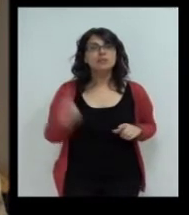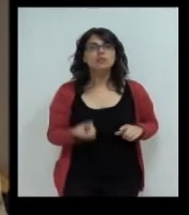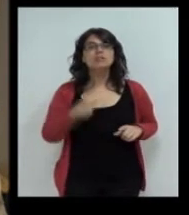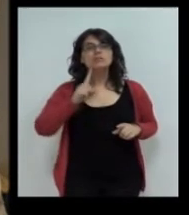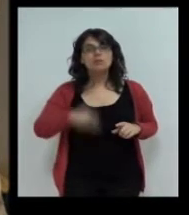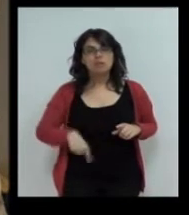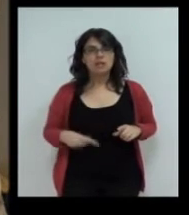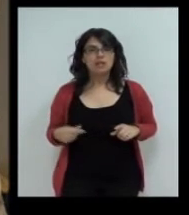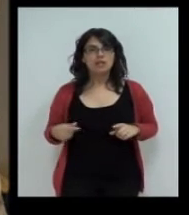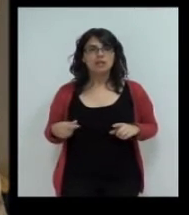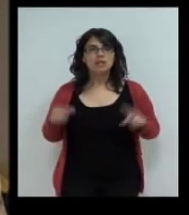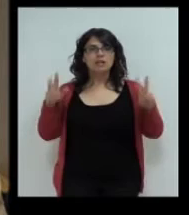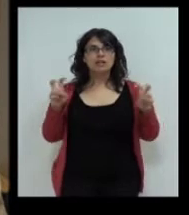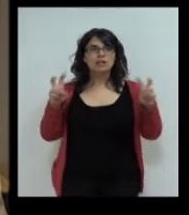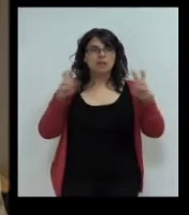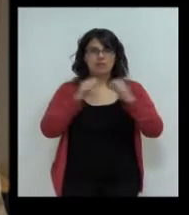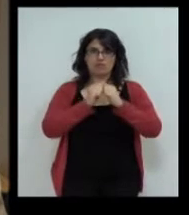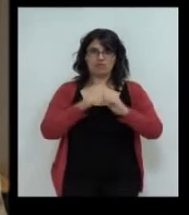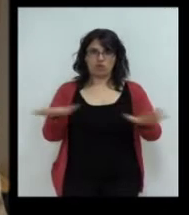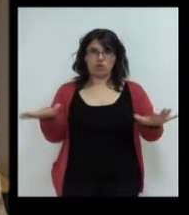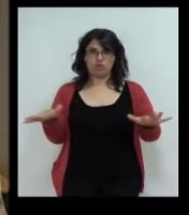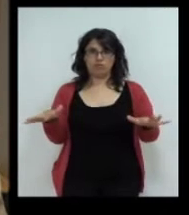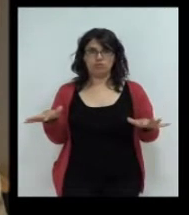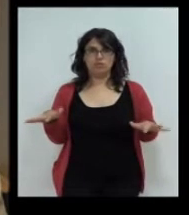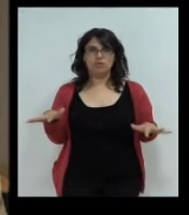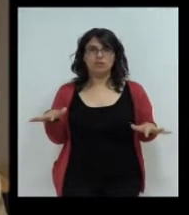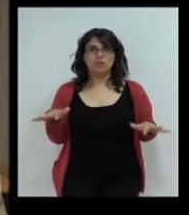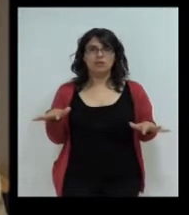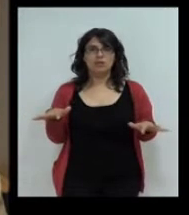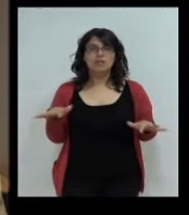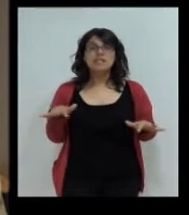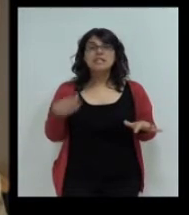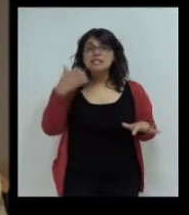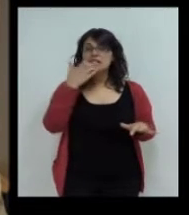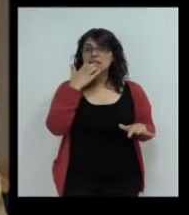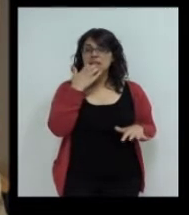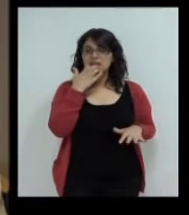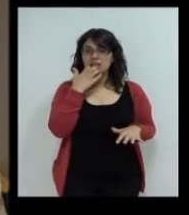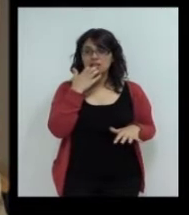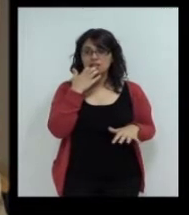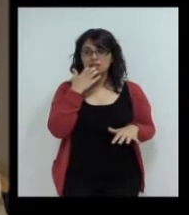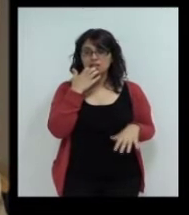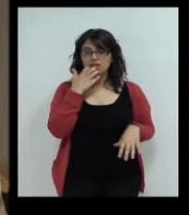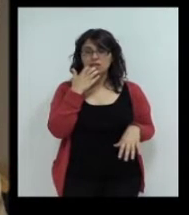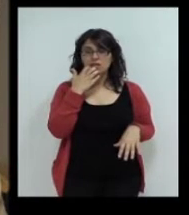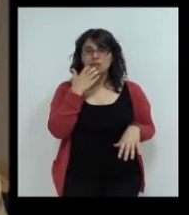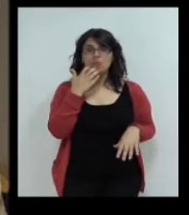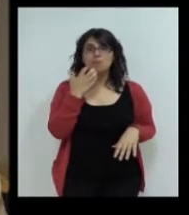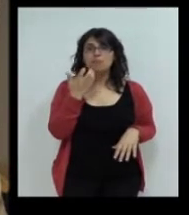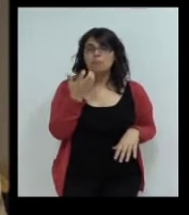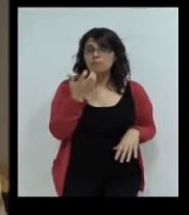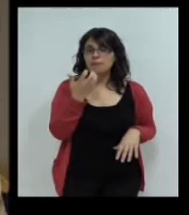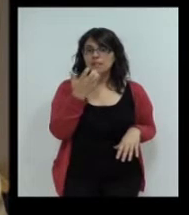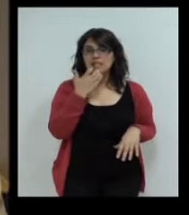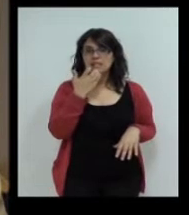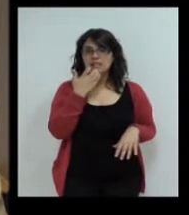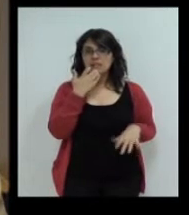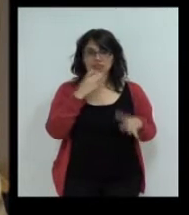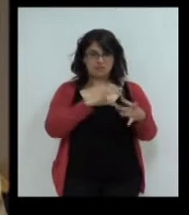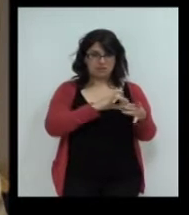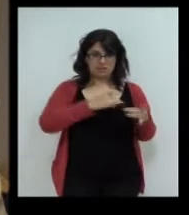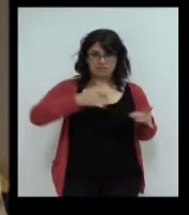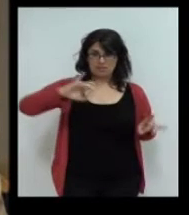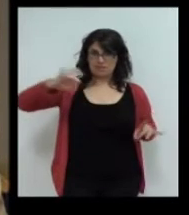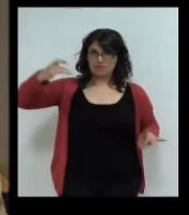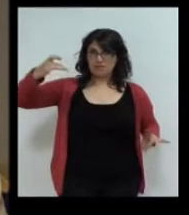parte de la difusión. Si no podemos llegar en la parte última de esa cadena que